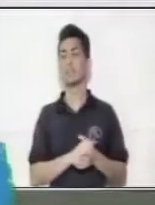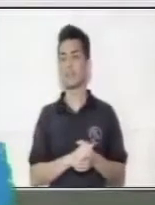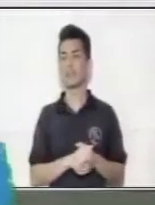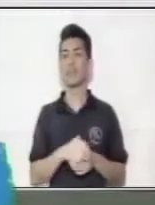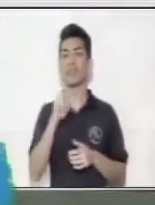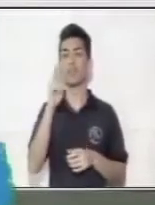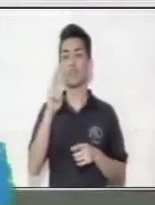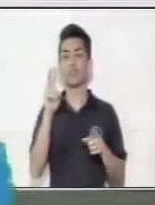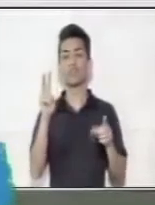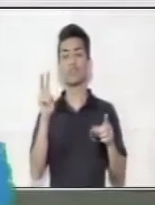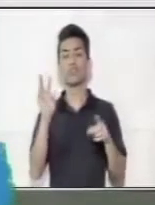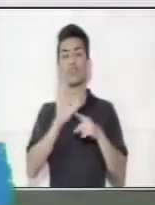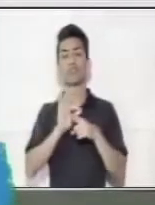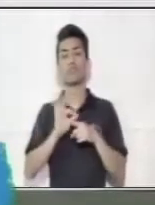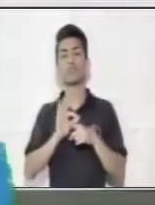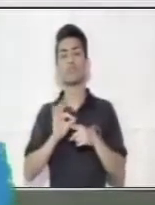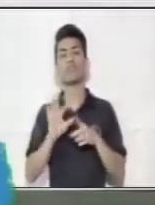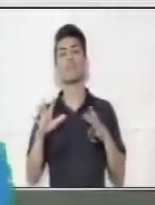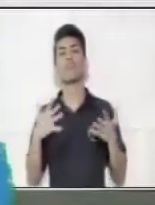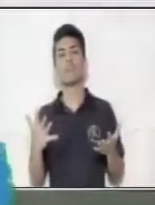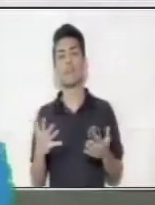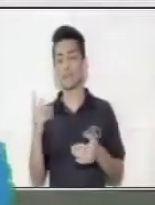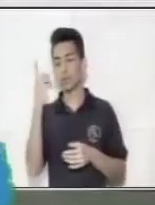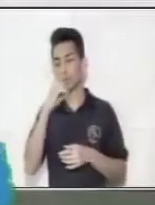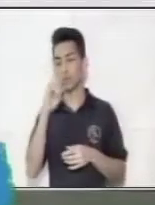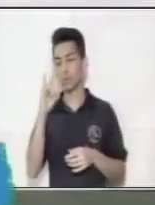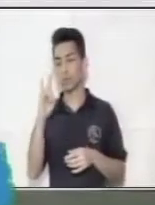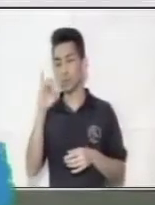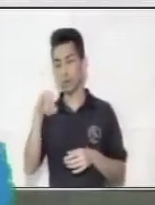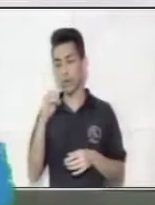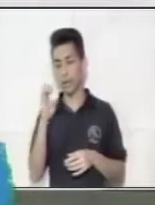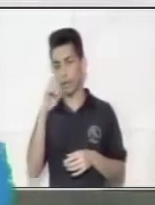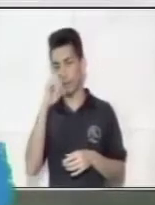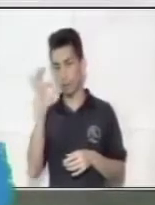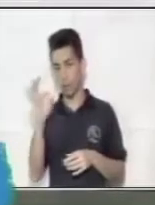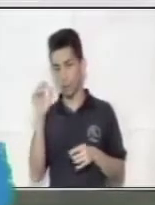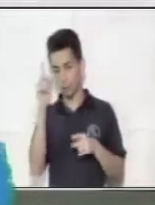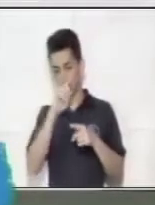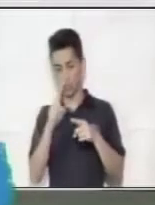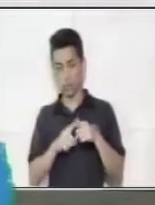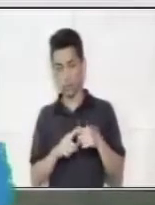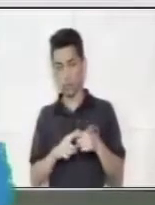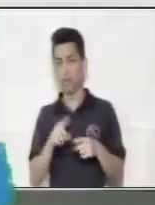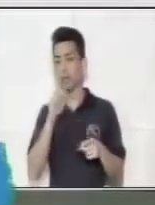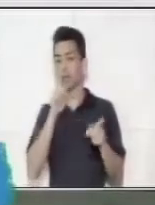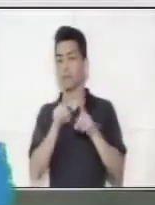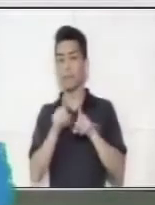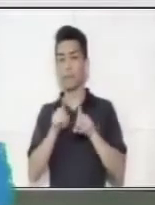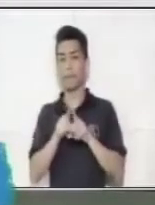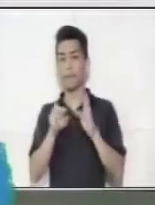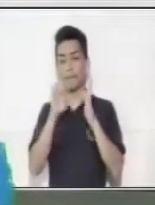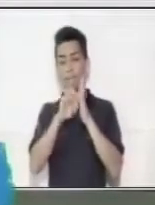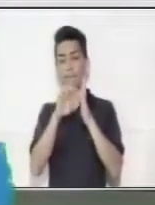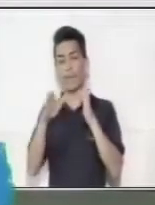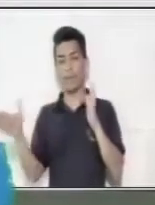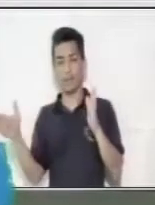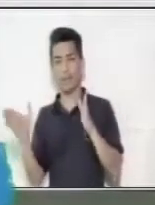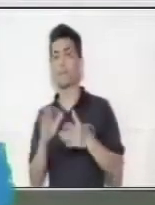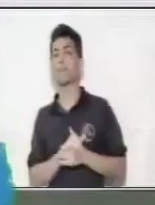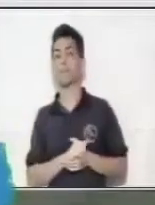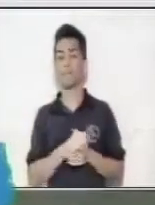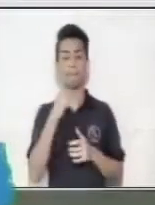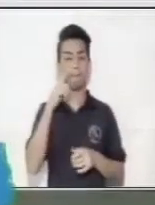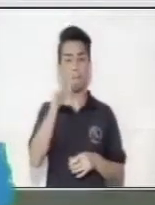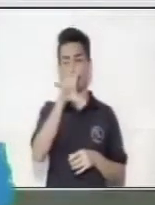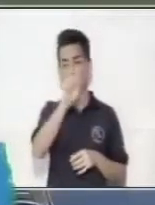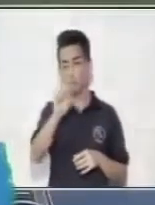funciones mayores de la sintaxis va a ser el sujeto y el predicado. Todos nosotros conocemos el sujeto y el predicado. Lo hemos